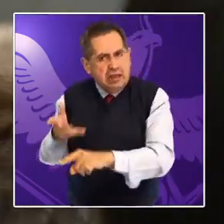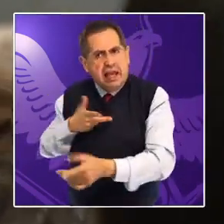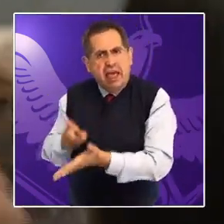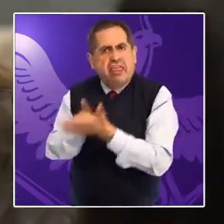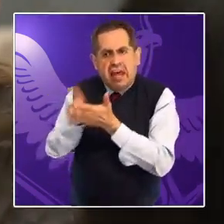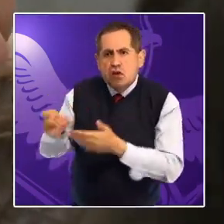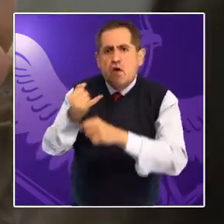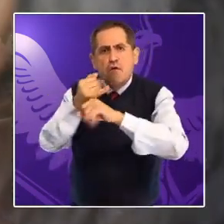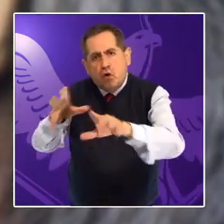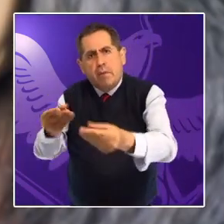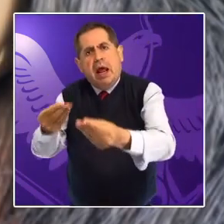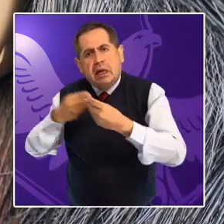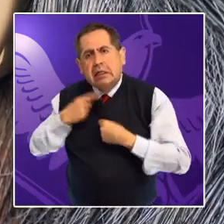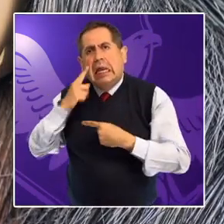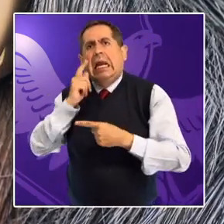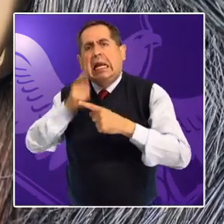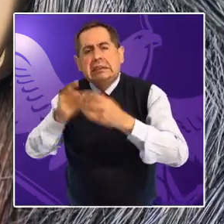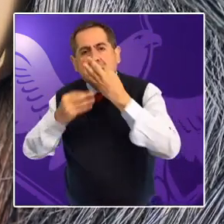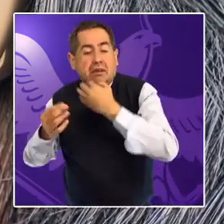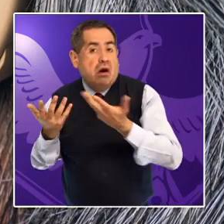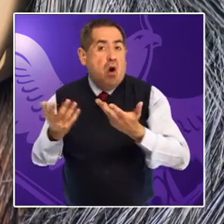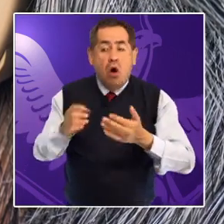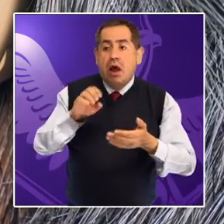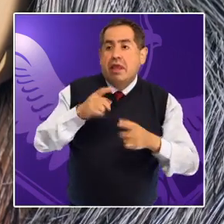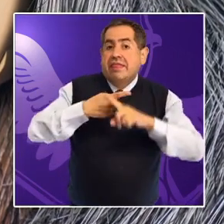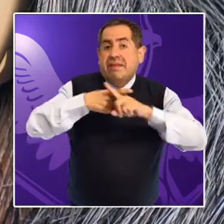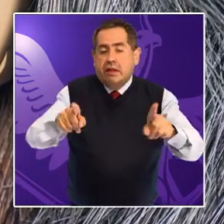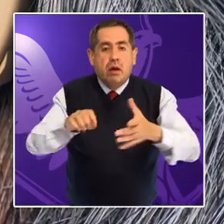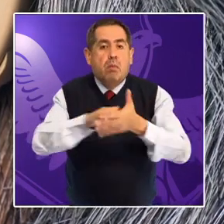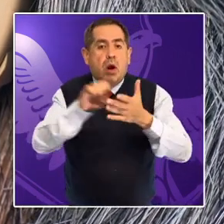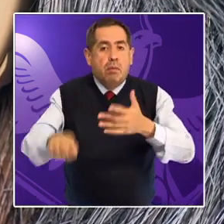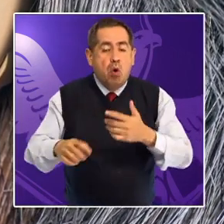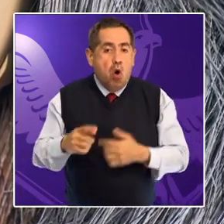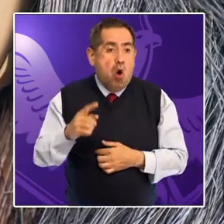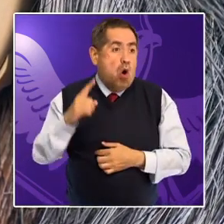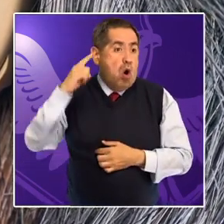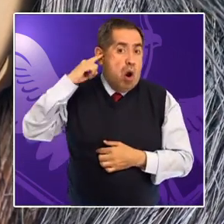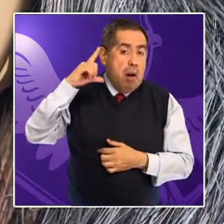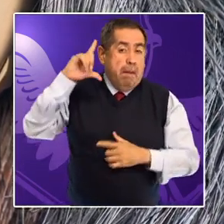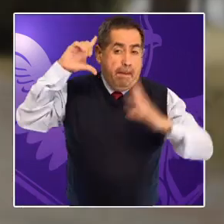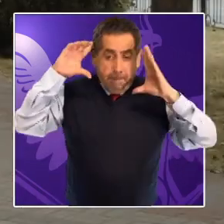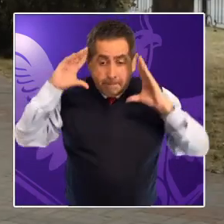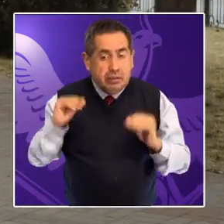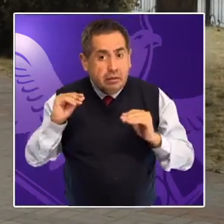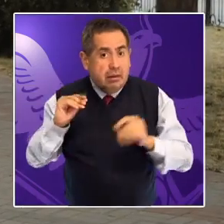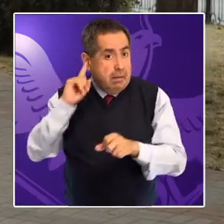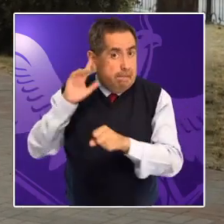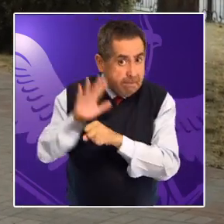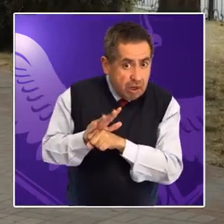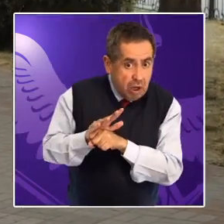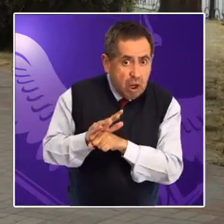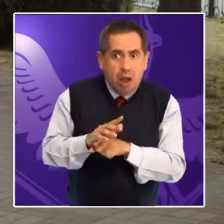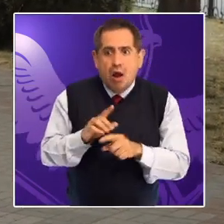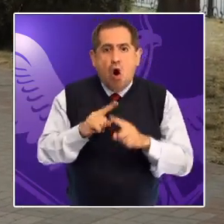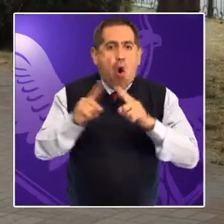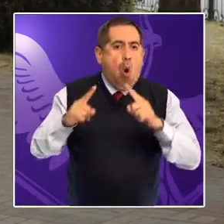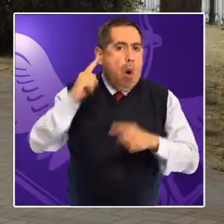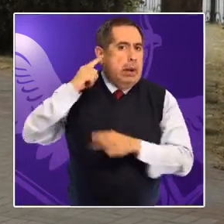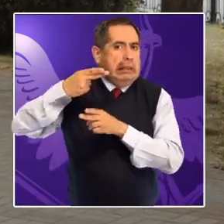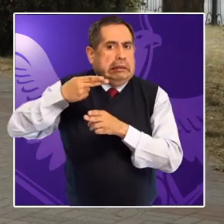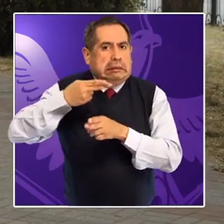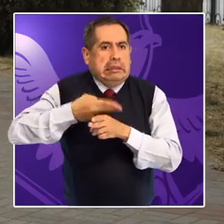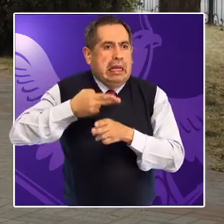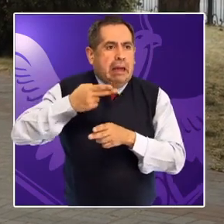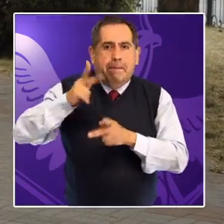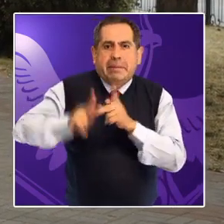su tratamiento. No es lo mismo una persona que tiene una pérdida auditiva a una persona que es sorda, bilateral profunda. No